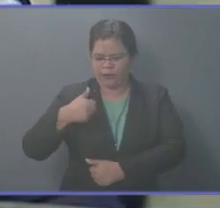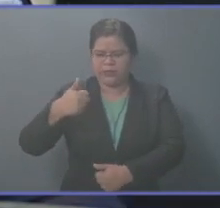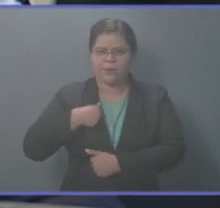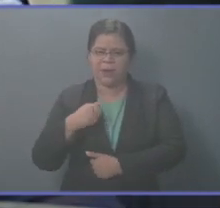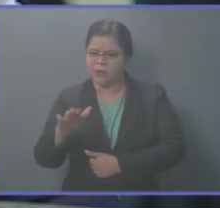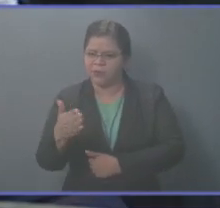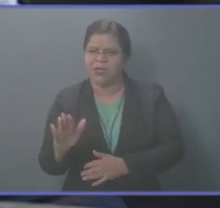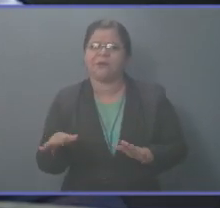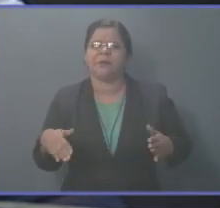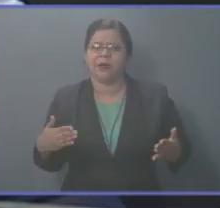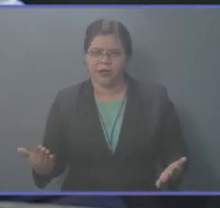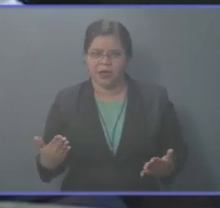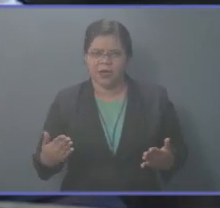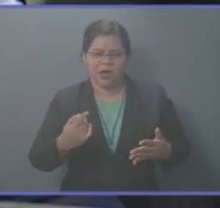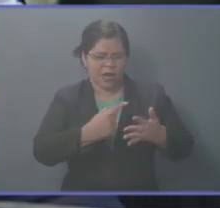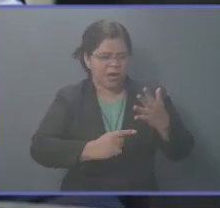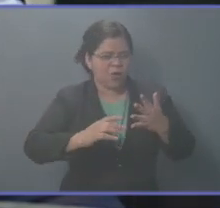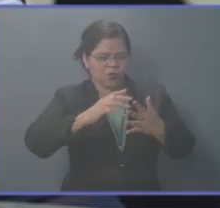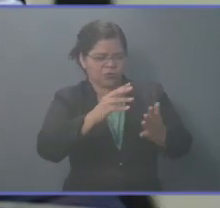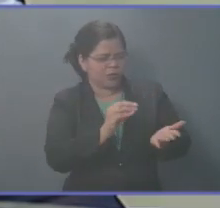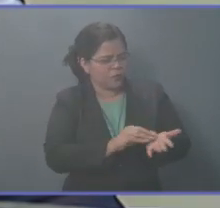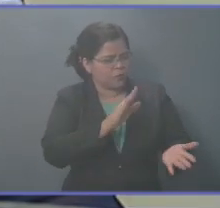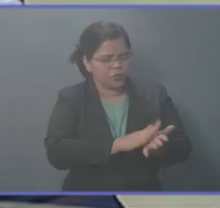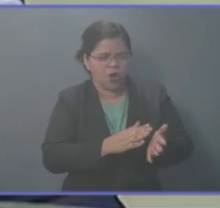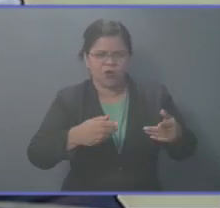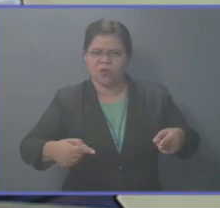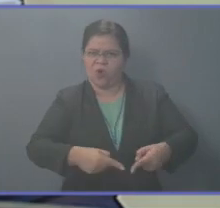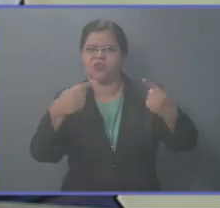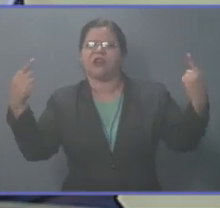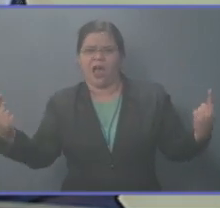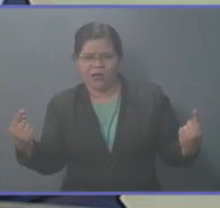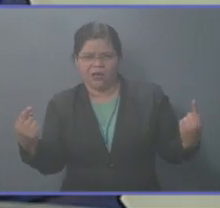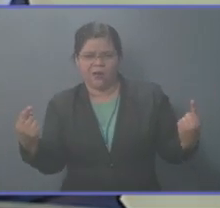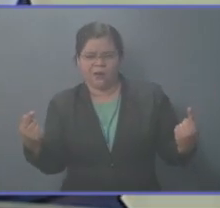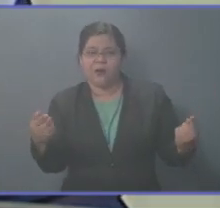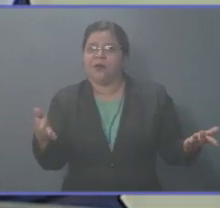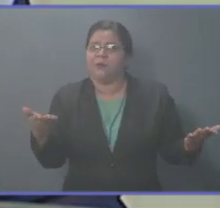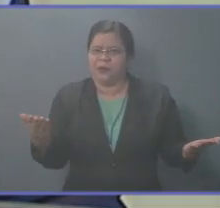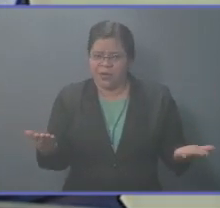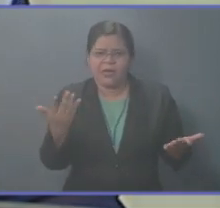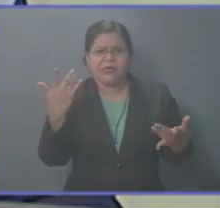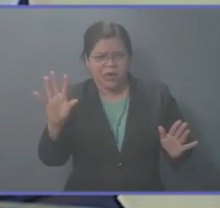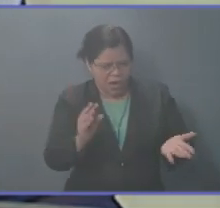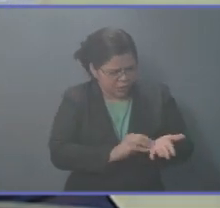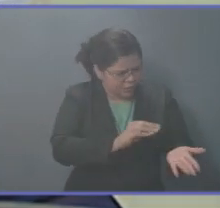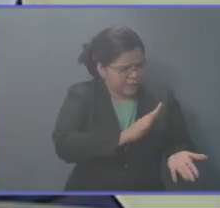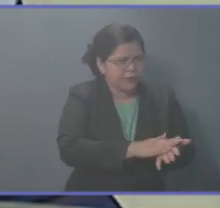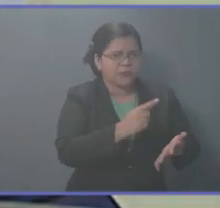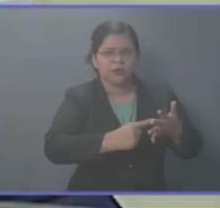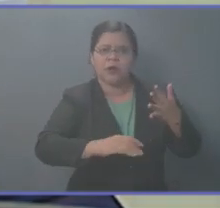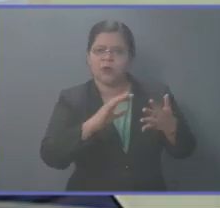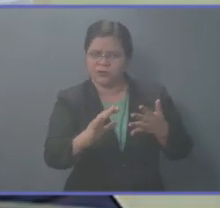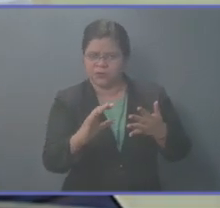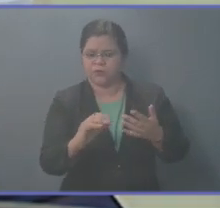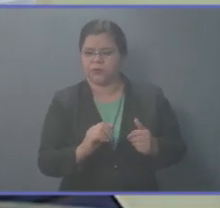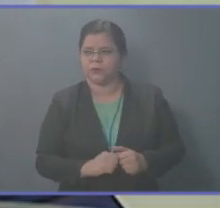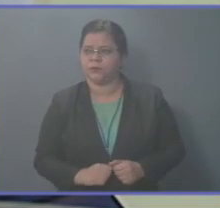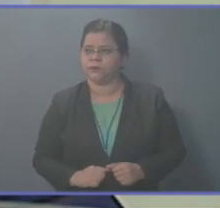armada contrario a los fines constitucionalmente establecidos